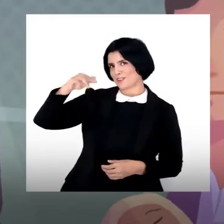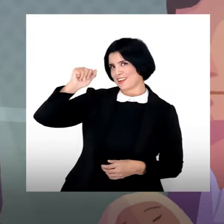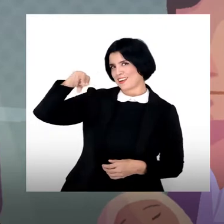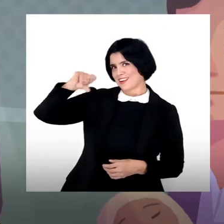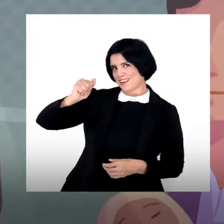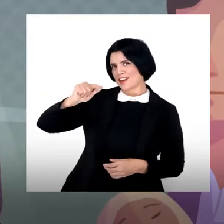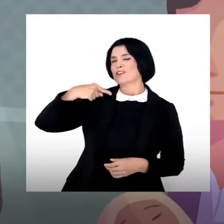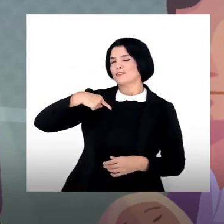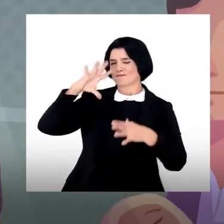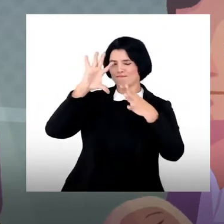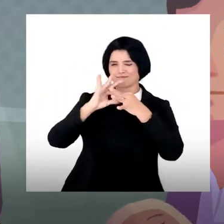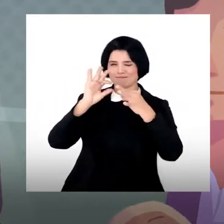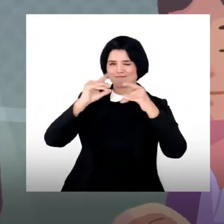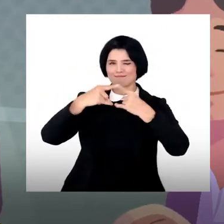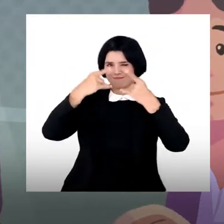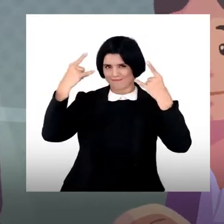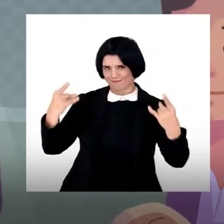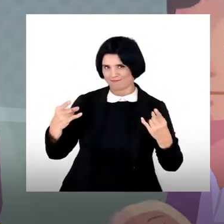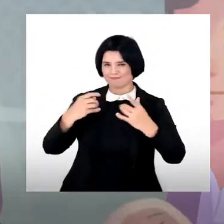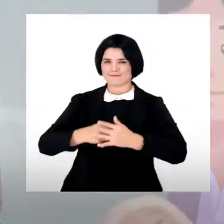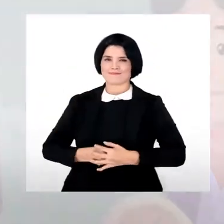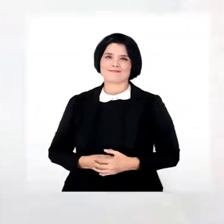es Ana. Les voy a contar mi historia.